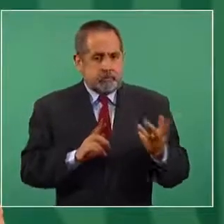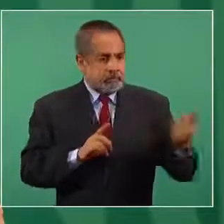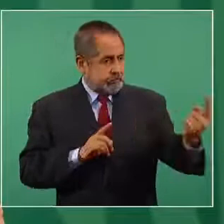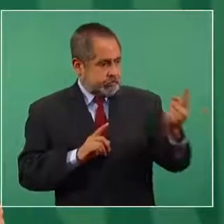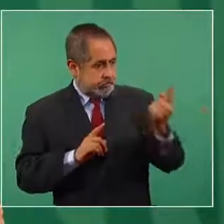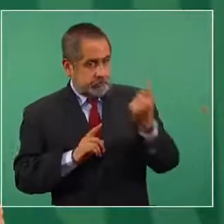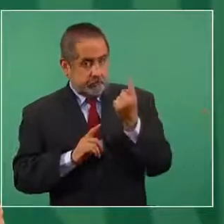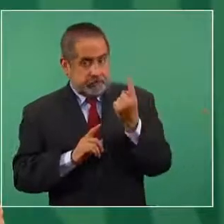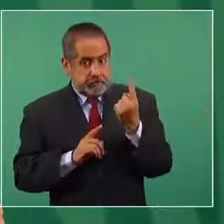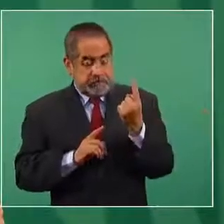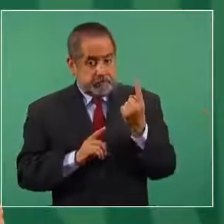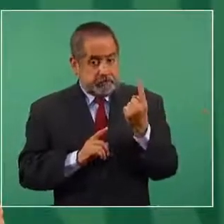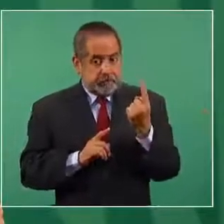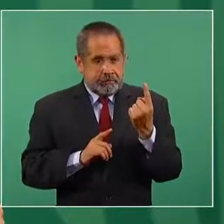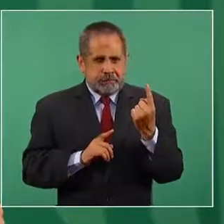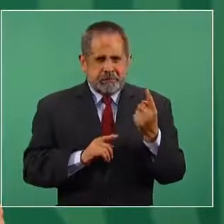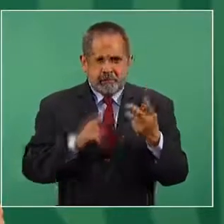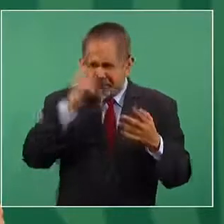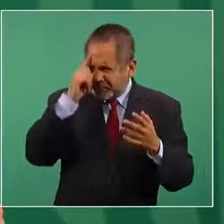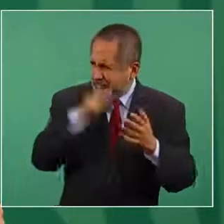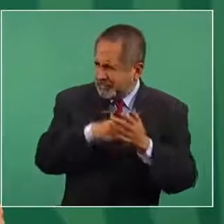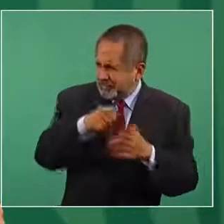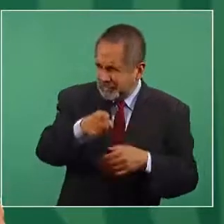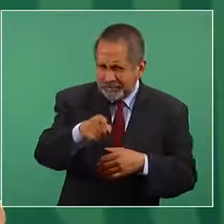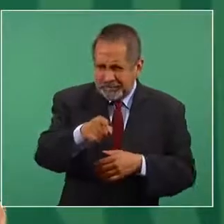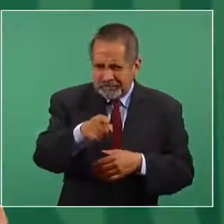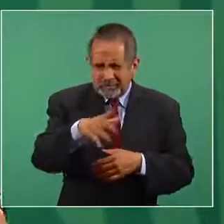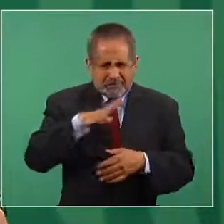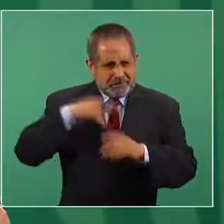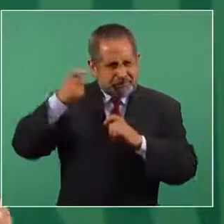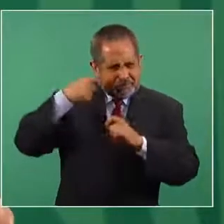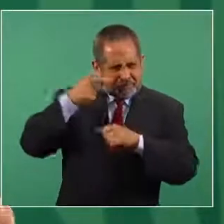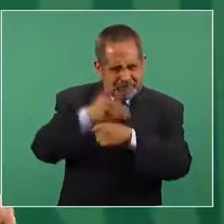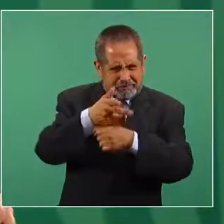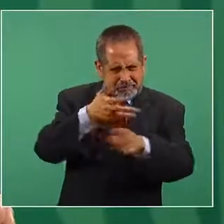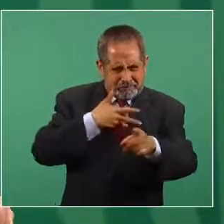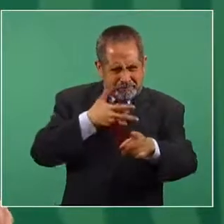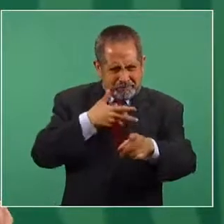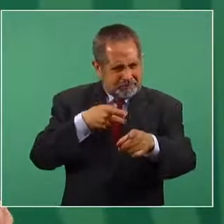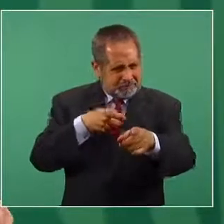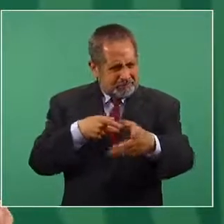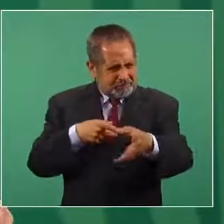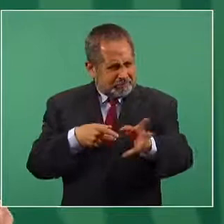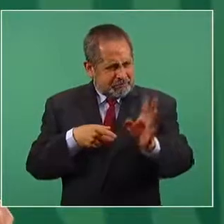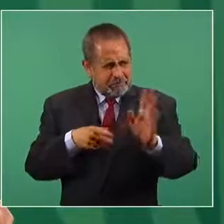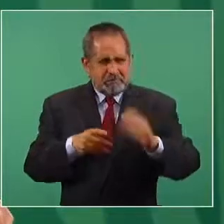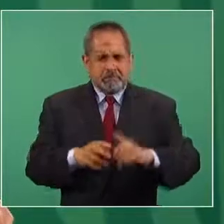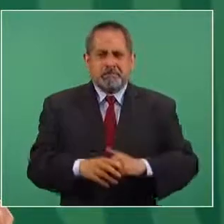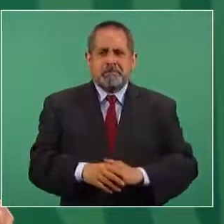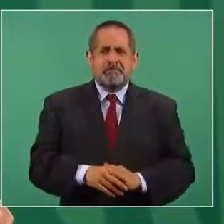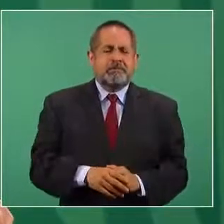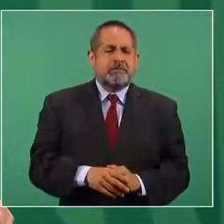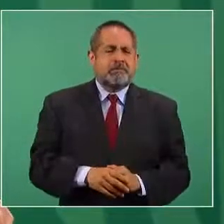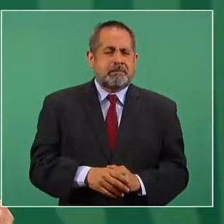hacia mí. Yo creo que hasta quedó registrado en el video.